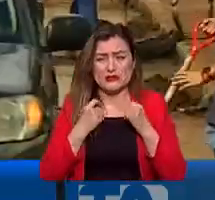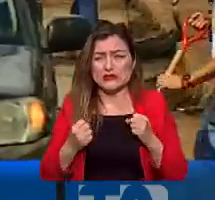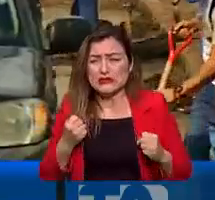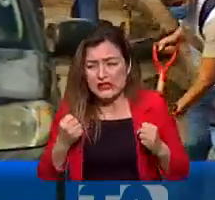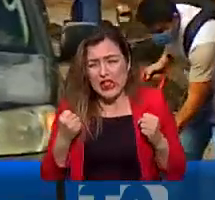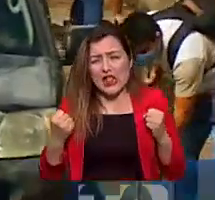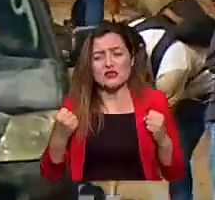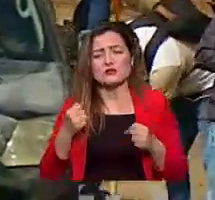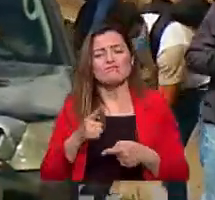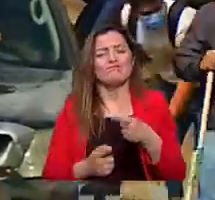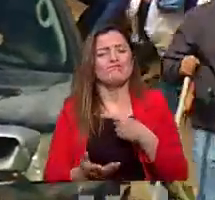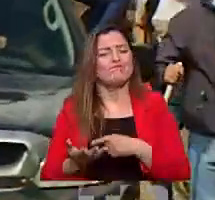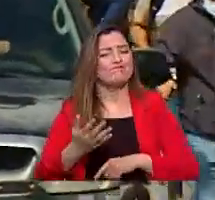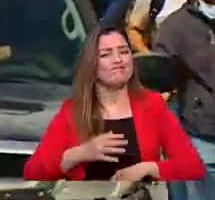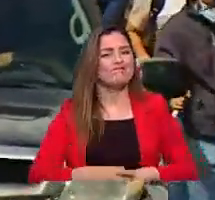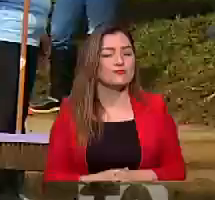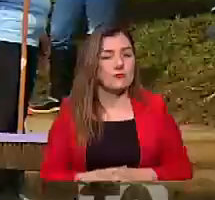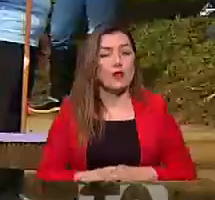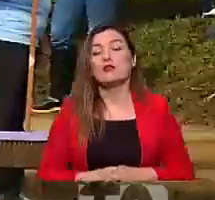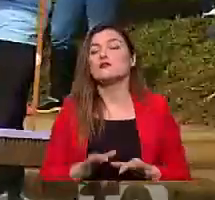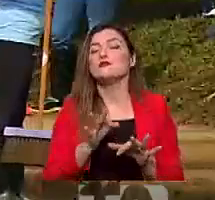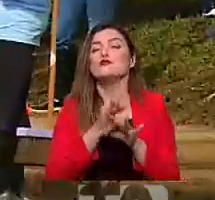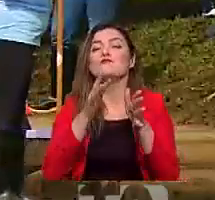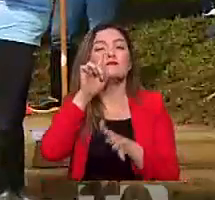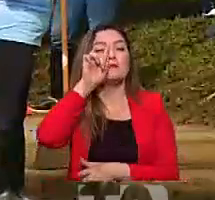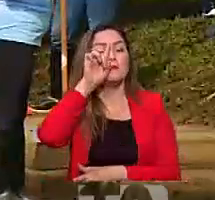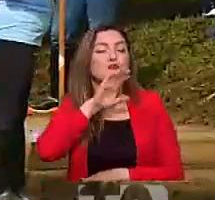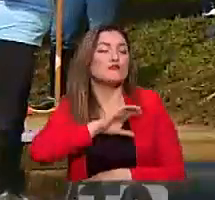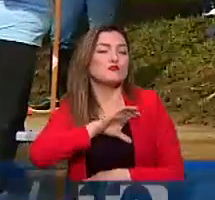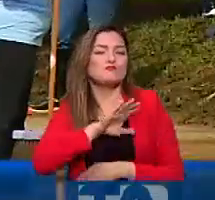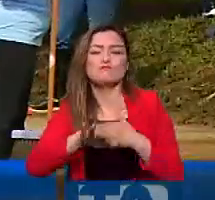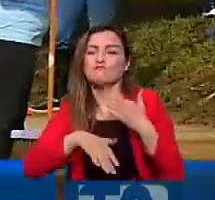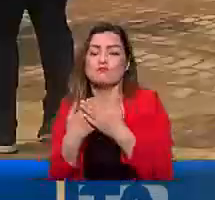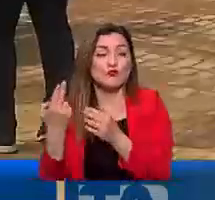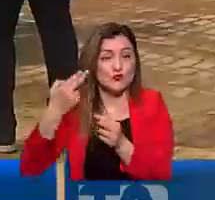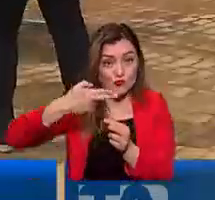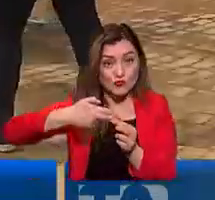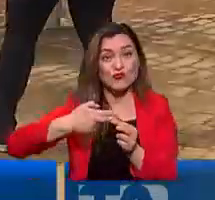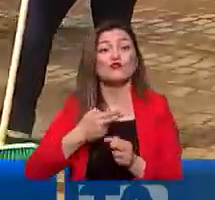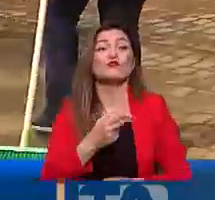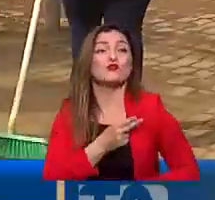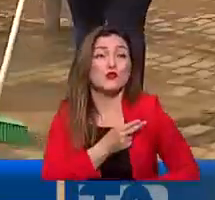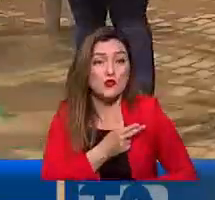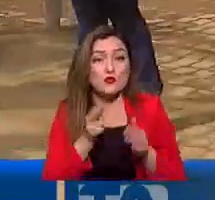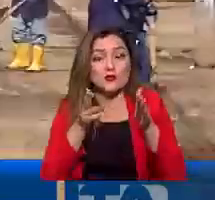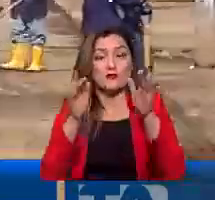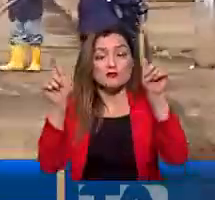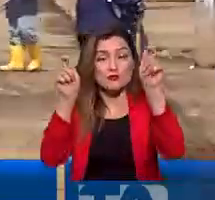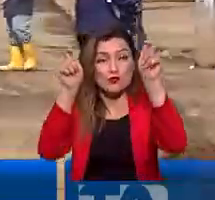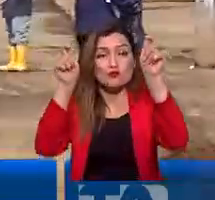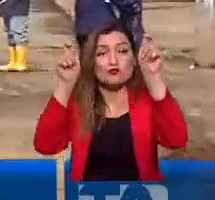impotencia. Funcionarios de todas las instituciones municipales participaron, pero también universitarios,